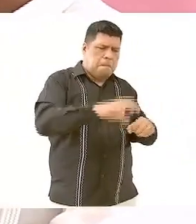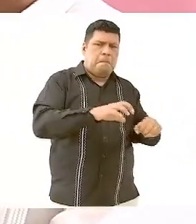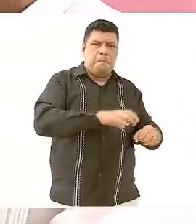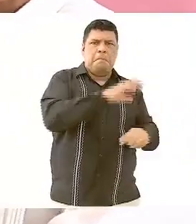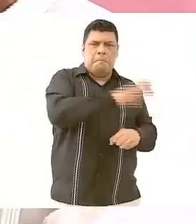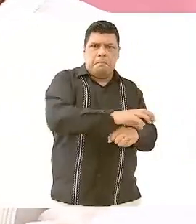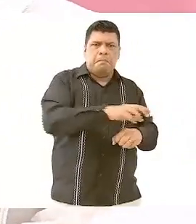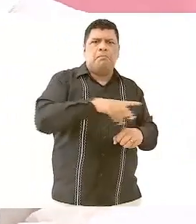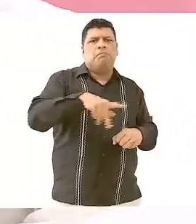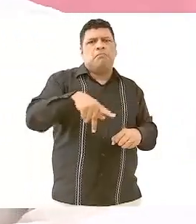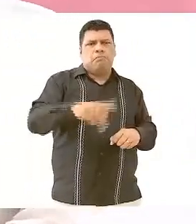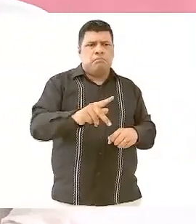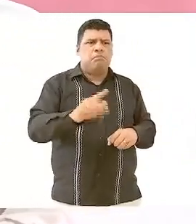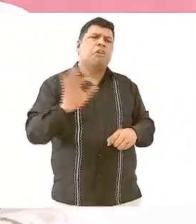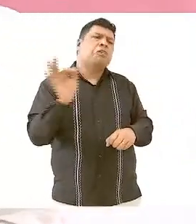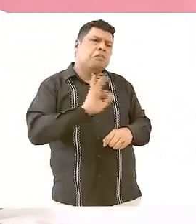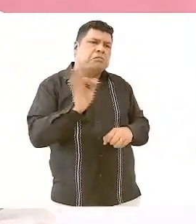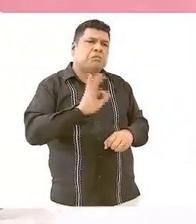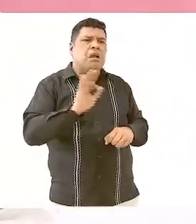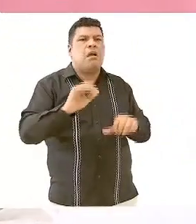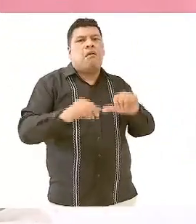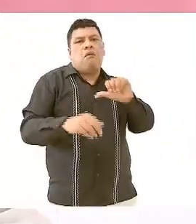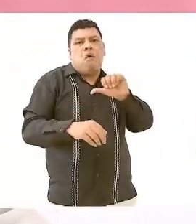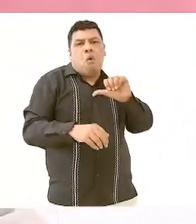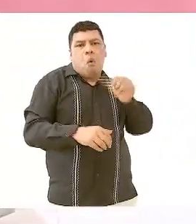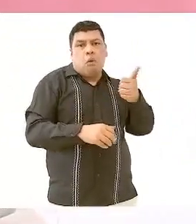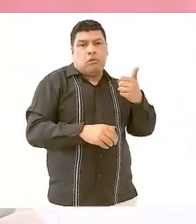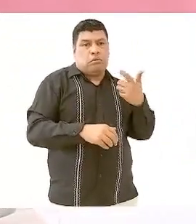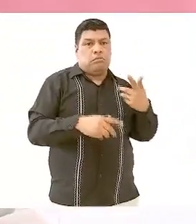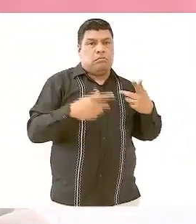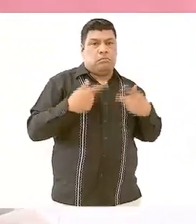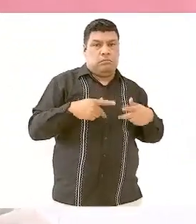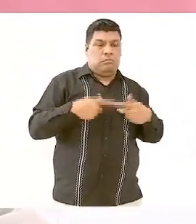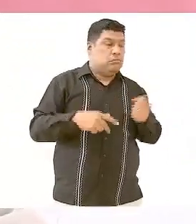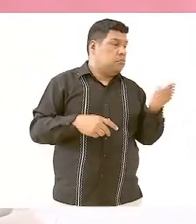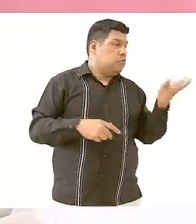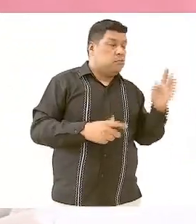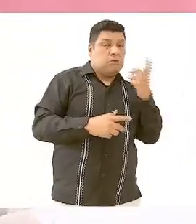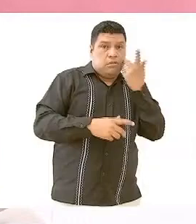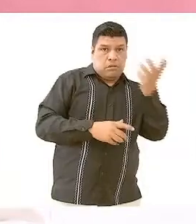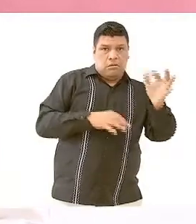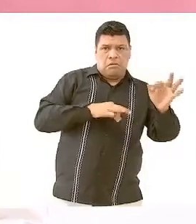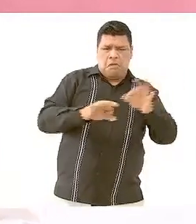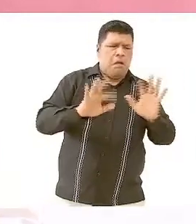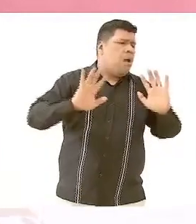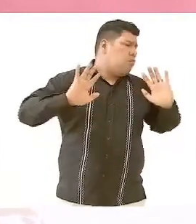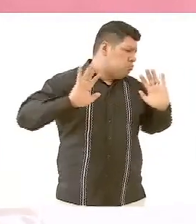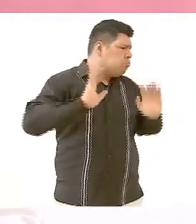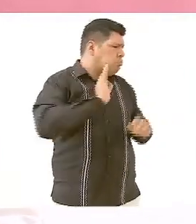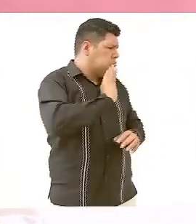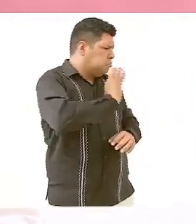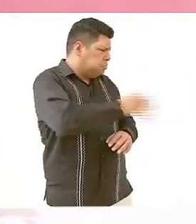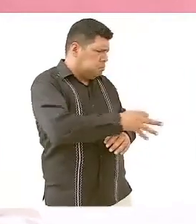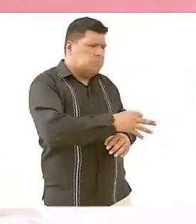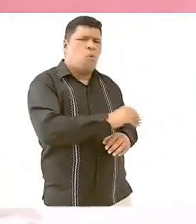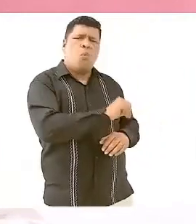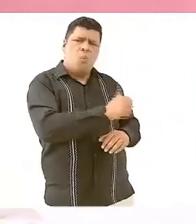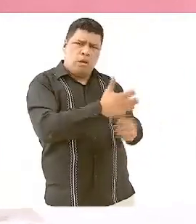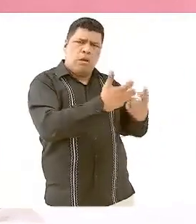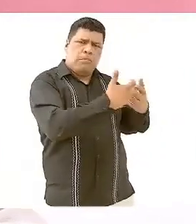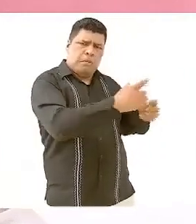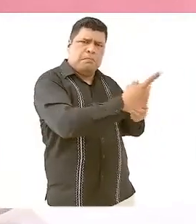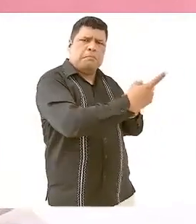pero se pueden dar concesiones en esos parques industriales a empresas